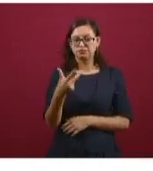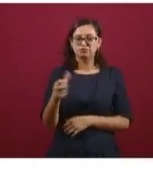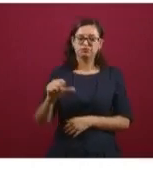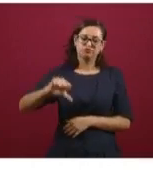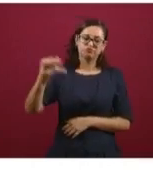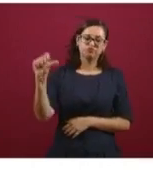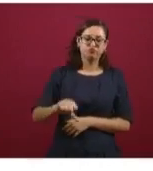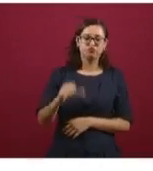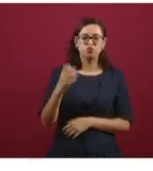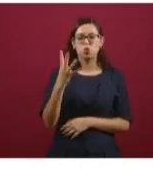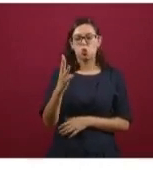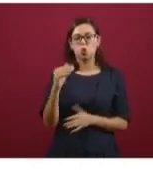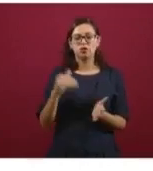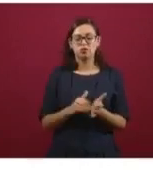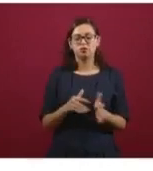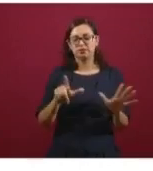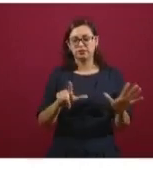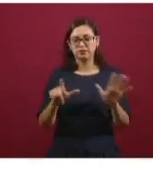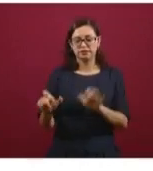aprobado